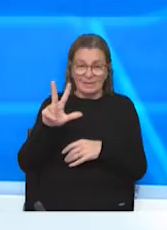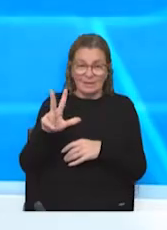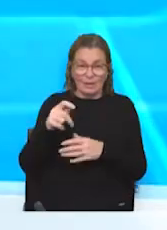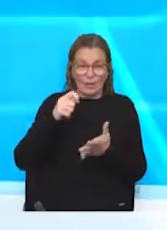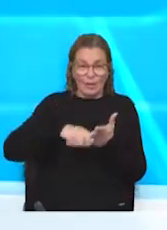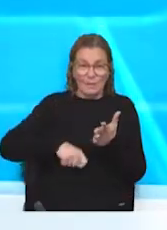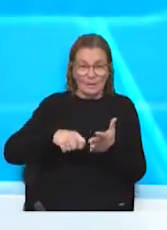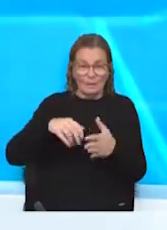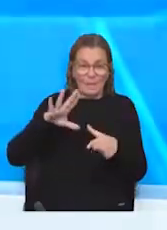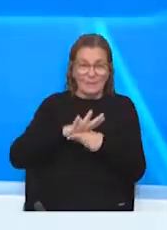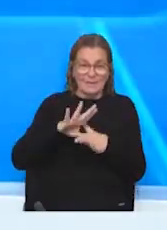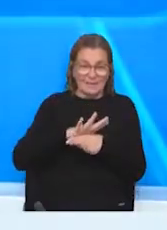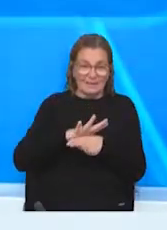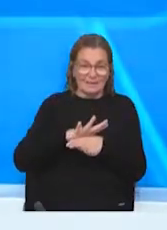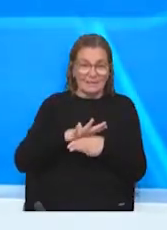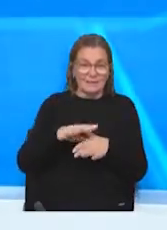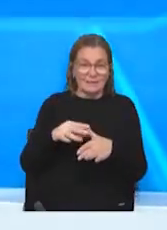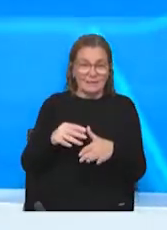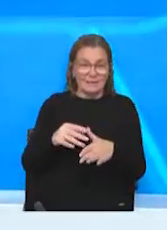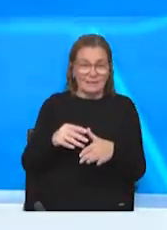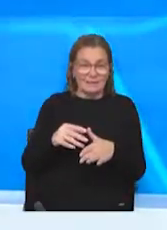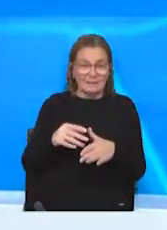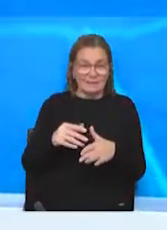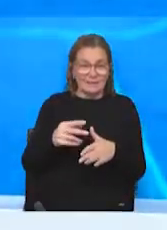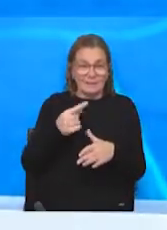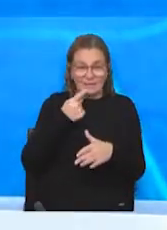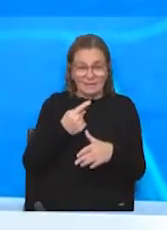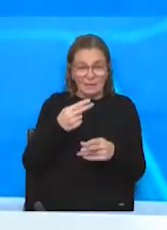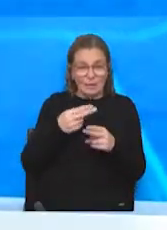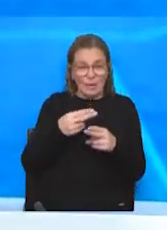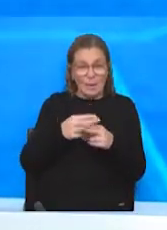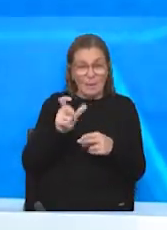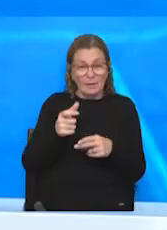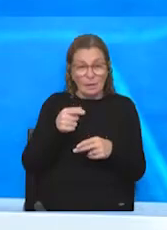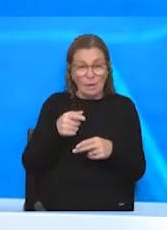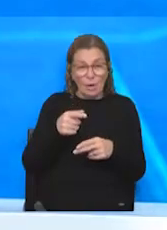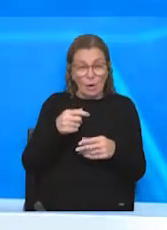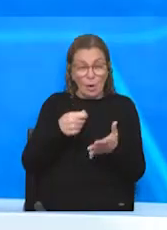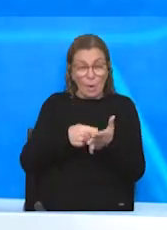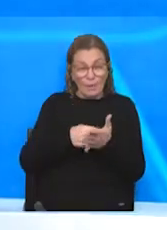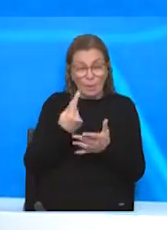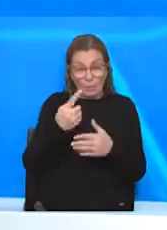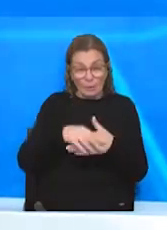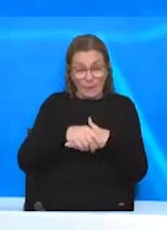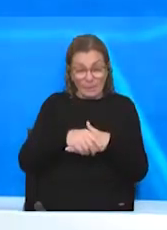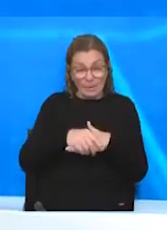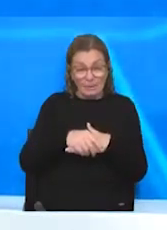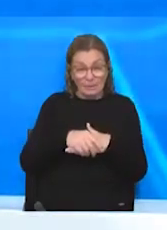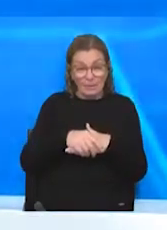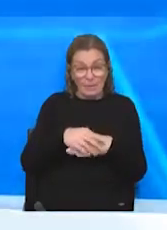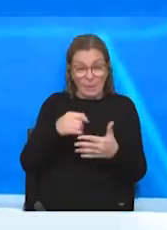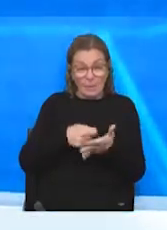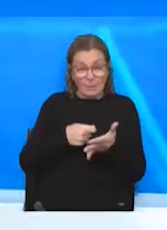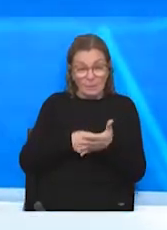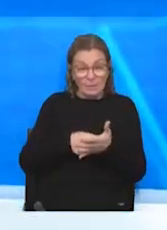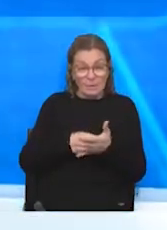convenio con el mid y y el sateo Pérez dice con nombre y apellido No lo compré un amigo dice fui buen precio le